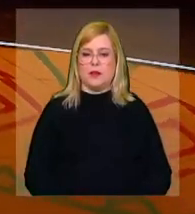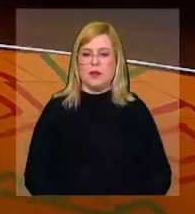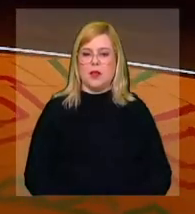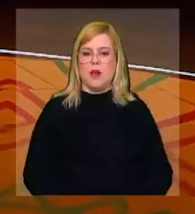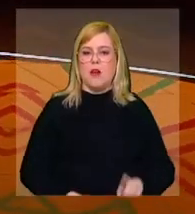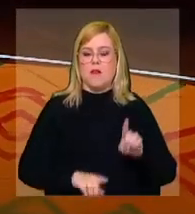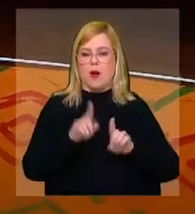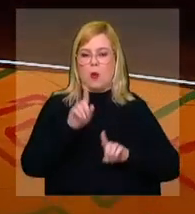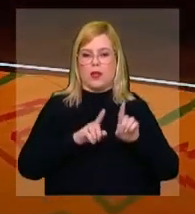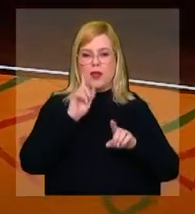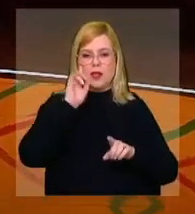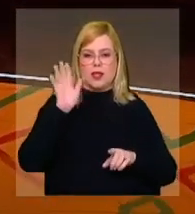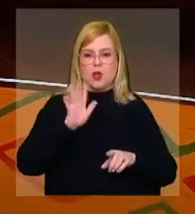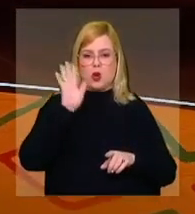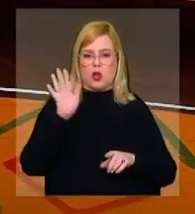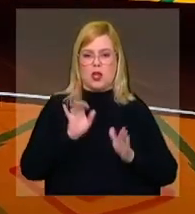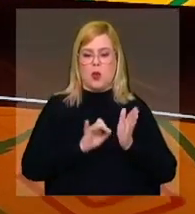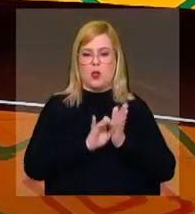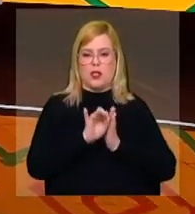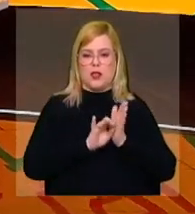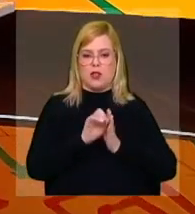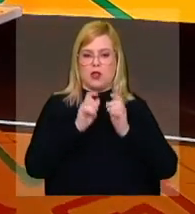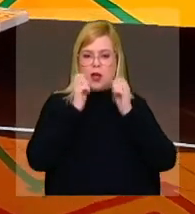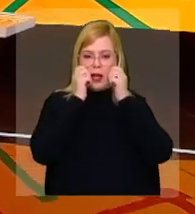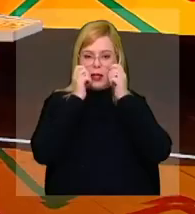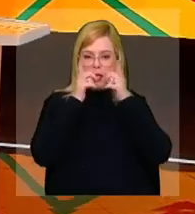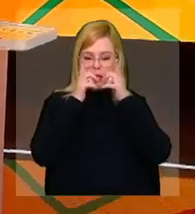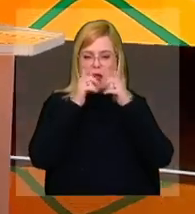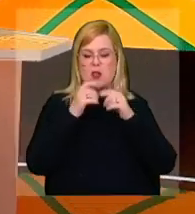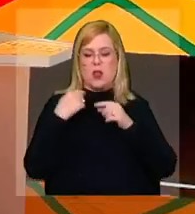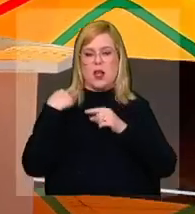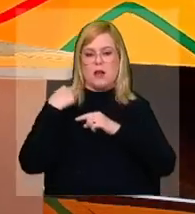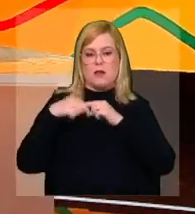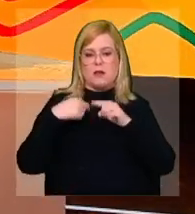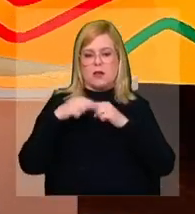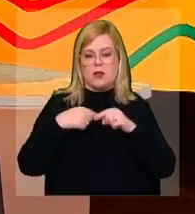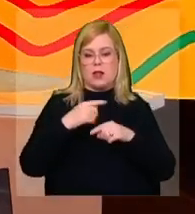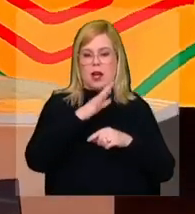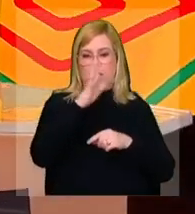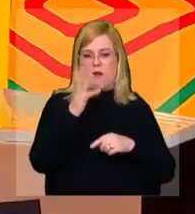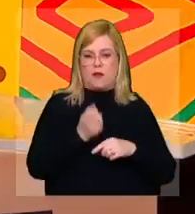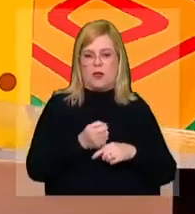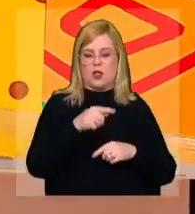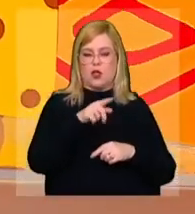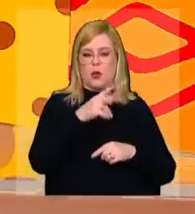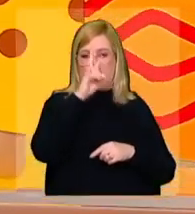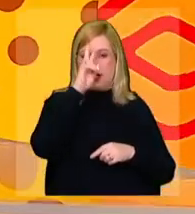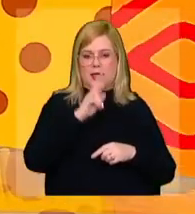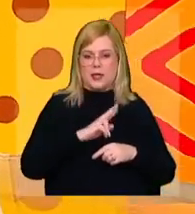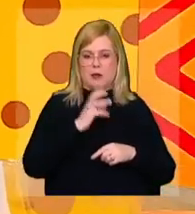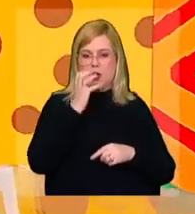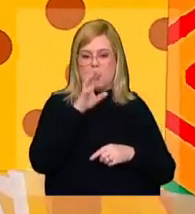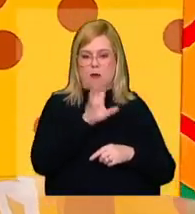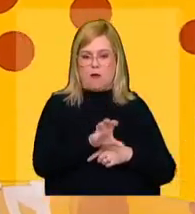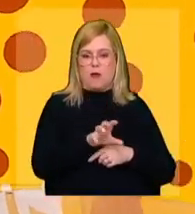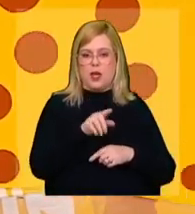La Facultad de Psicología inauguró un servicio especializado en atención de la población afrodescendiente con foco en racismo y xenofobia. Es para quienes viven en